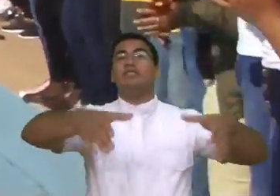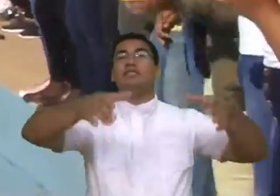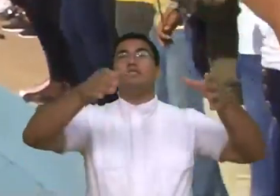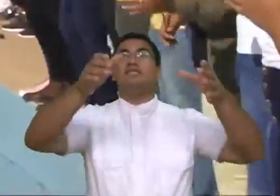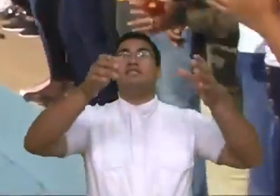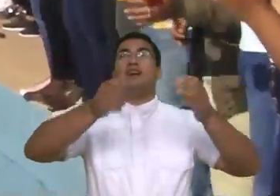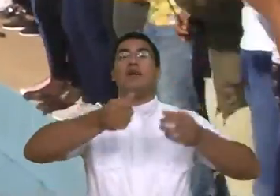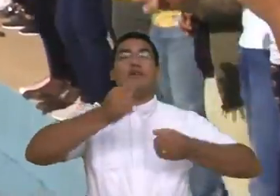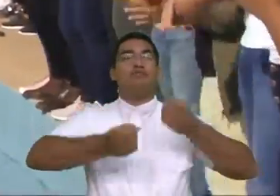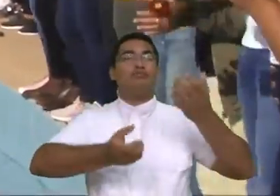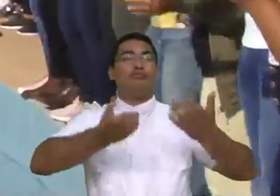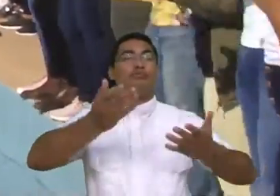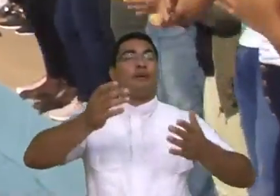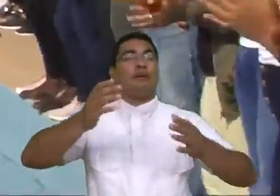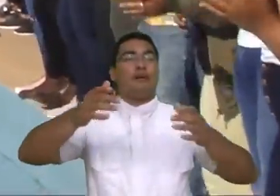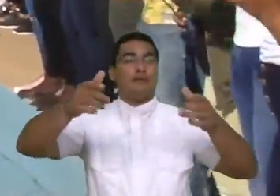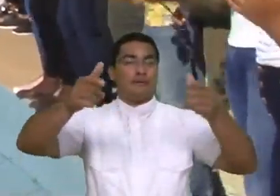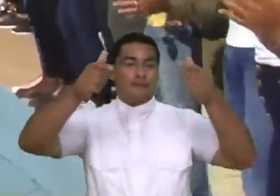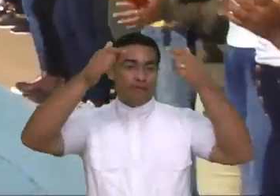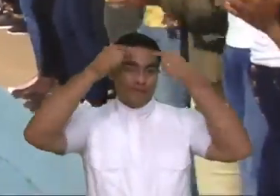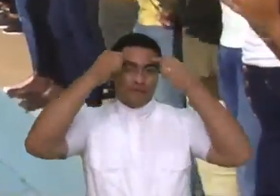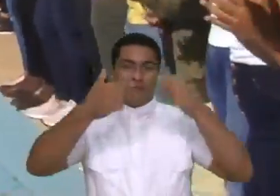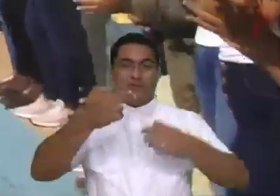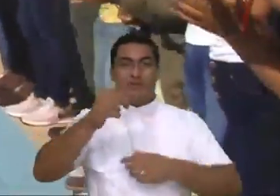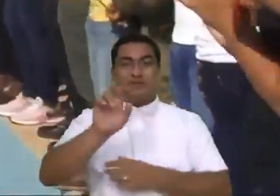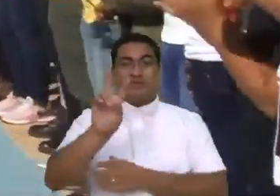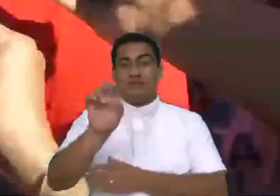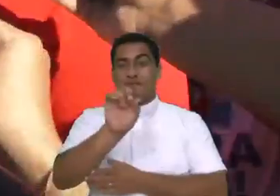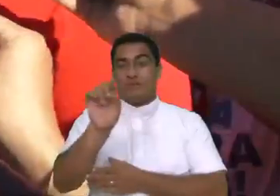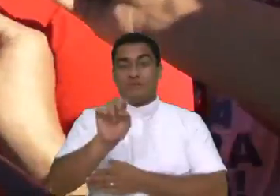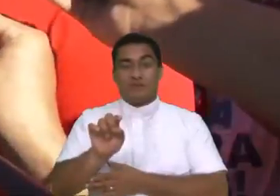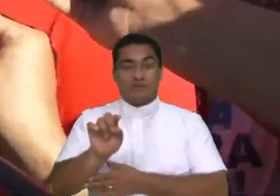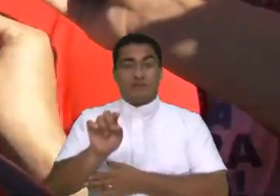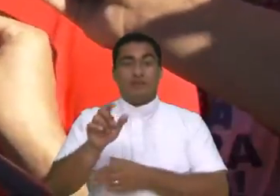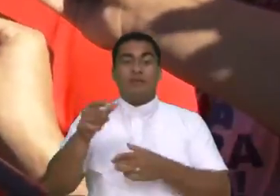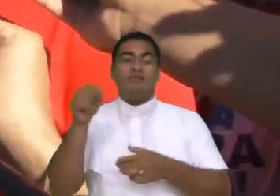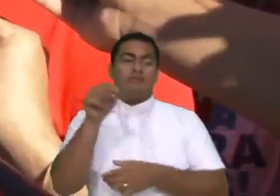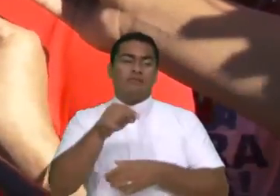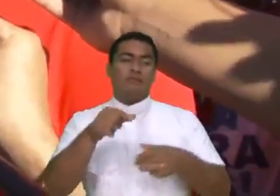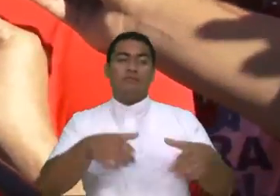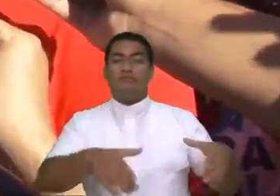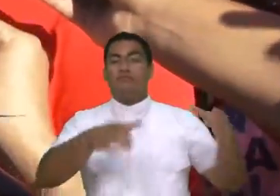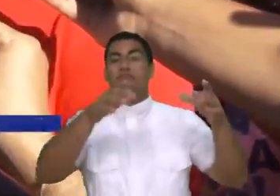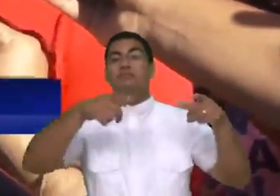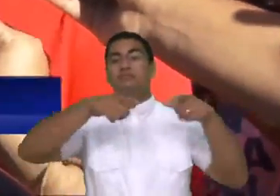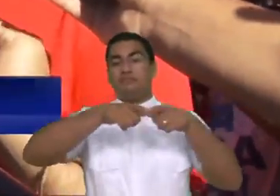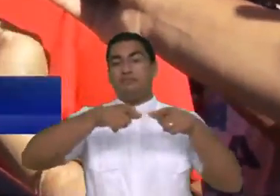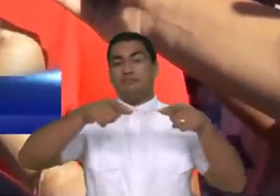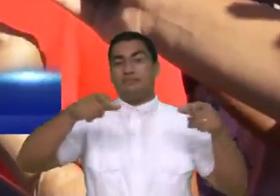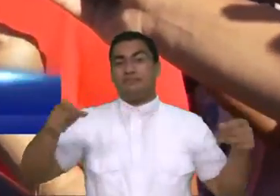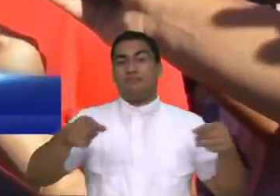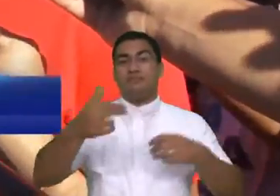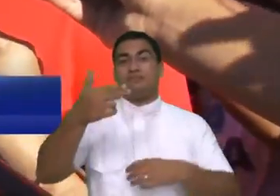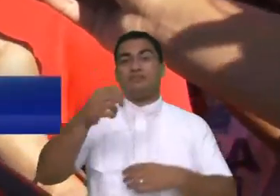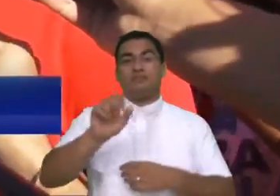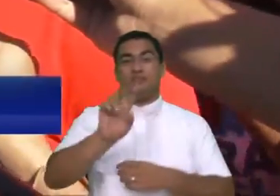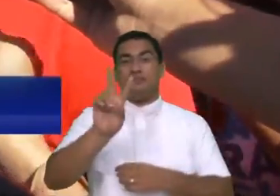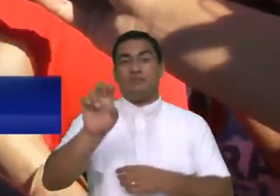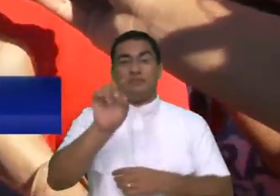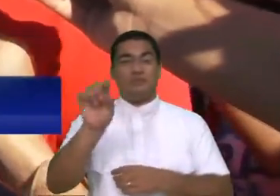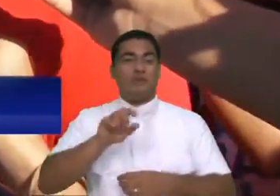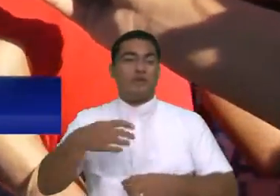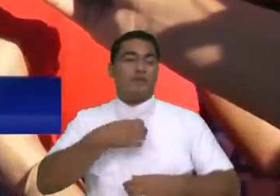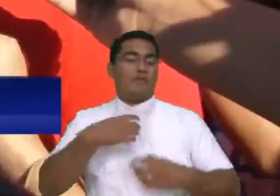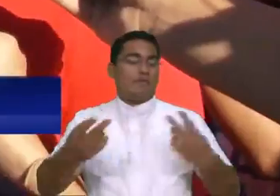ilumina el monumento al comandante ubicado en la Avenida Bolívar en Managua. Si Chávez lo dio todo sin esperar nada a cambio,